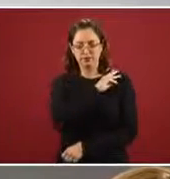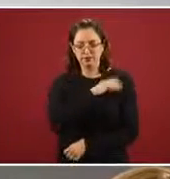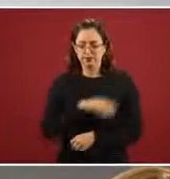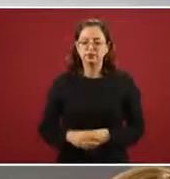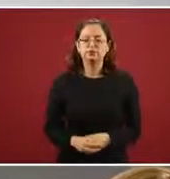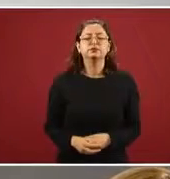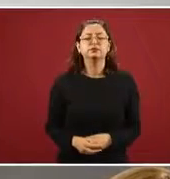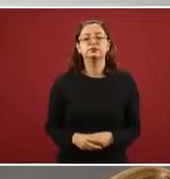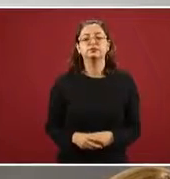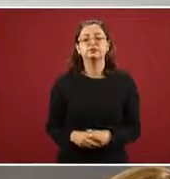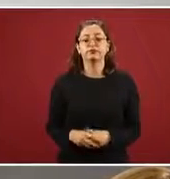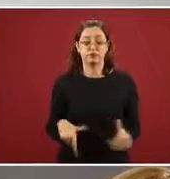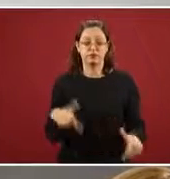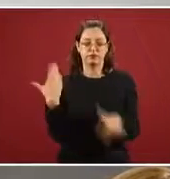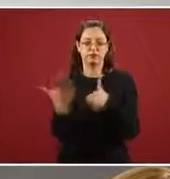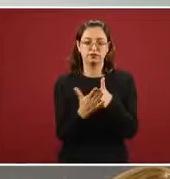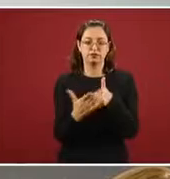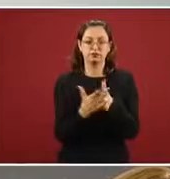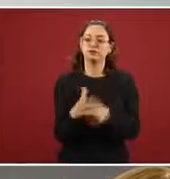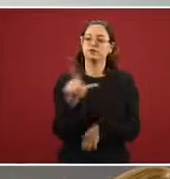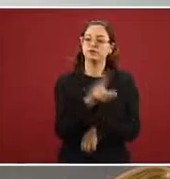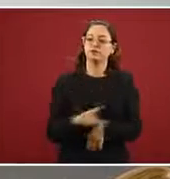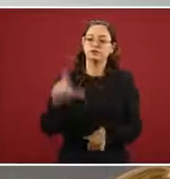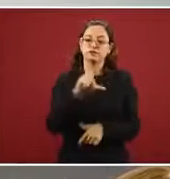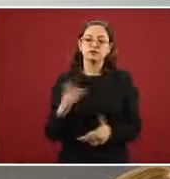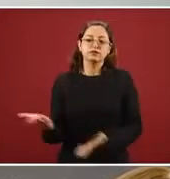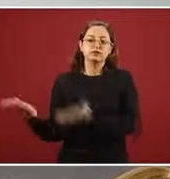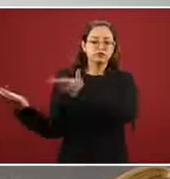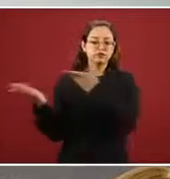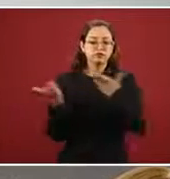van a venir los que están